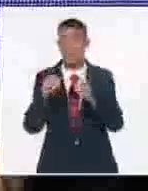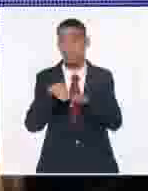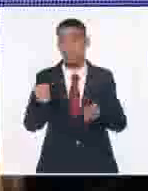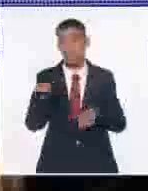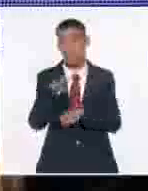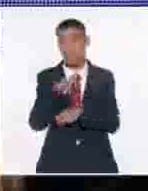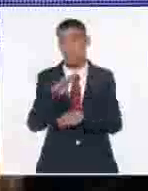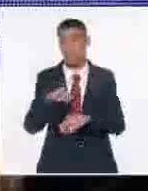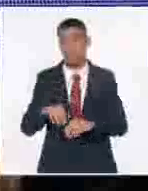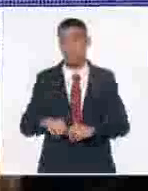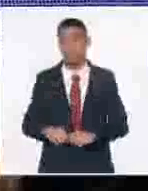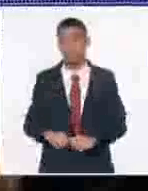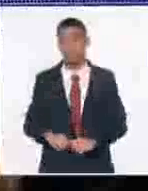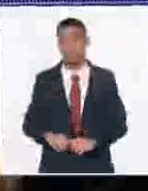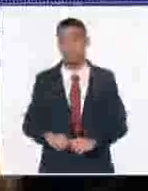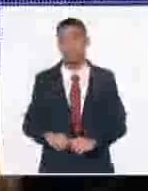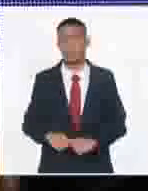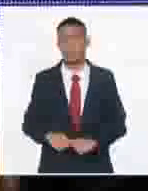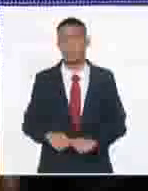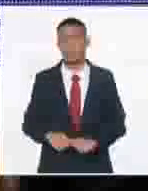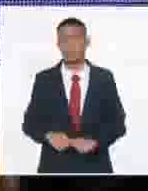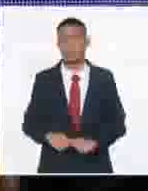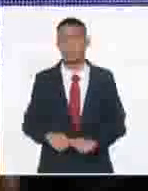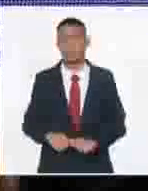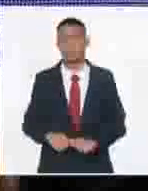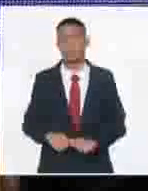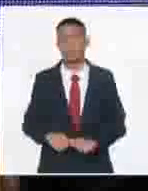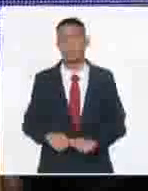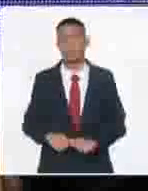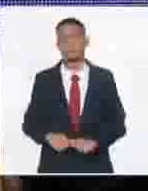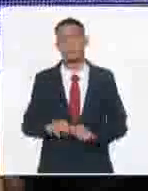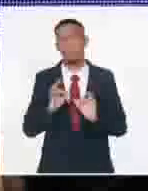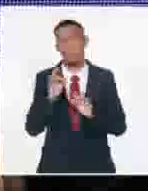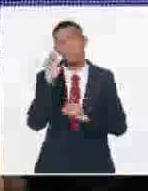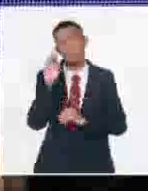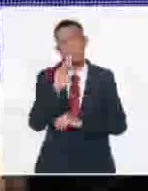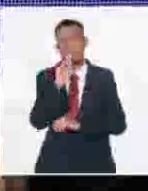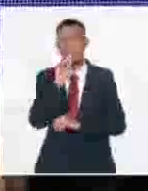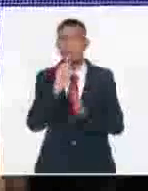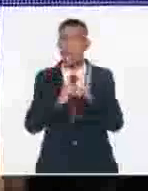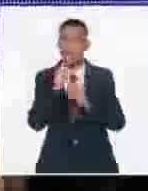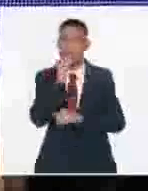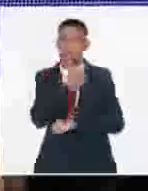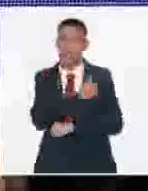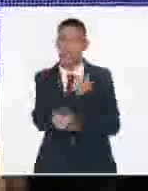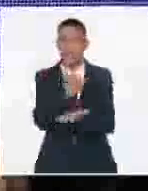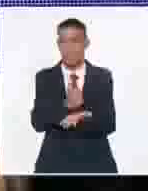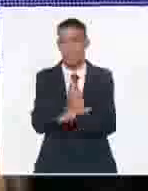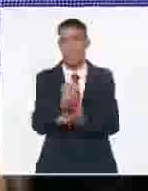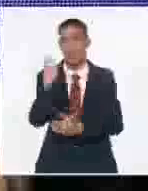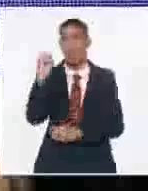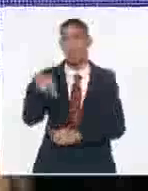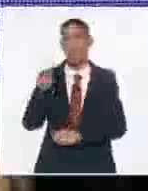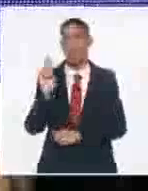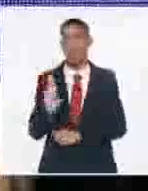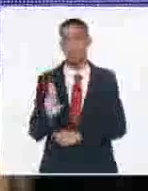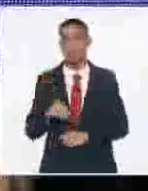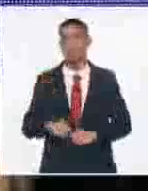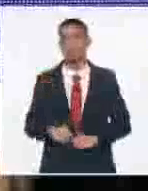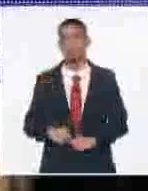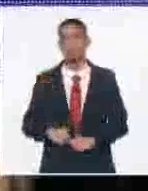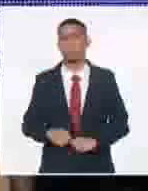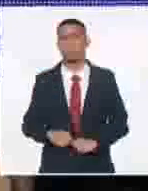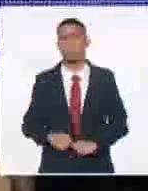ministerial celebrada a mediados de diciembre en la sede de la Organización de Naciones